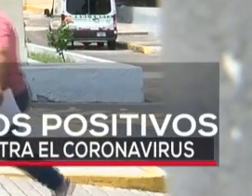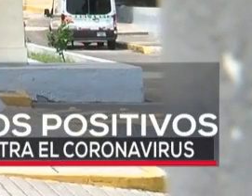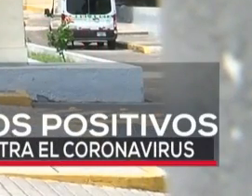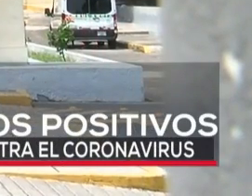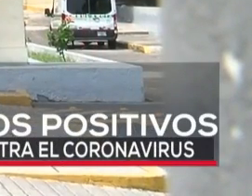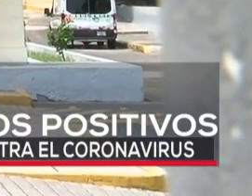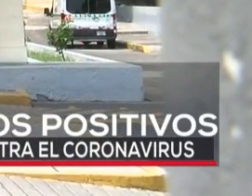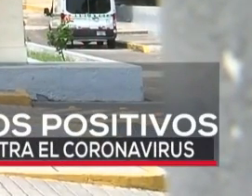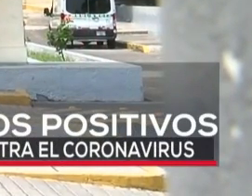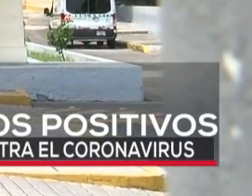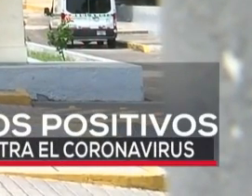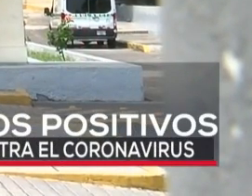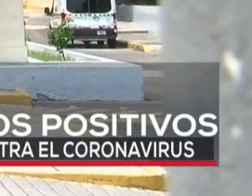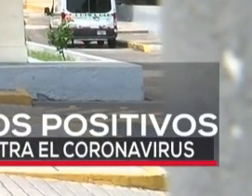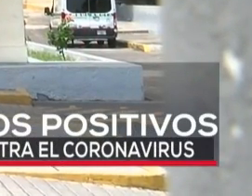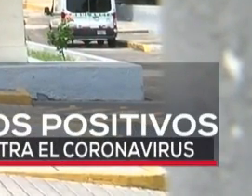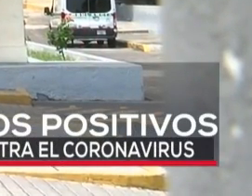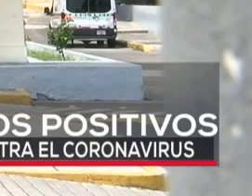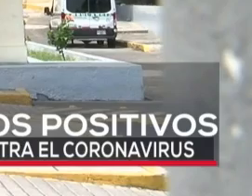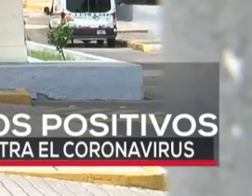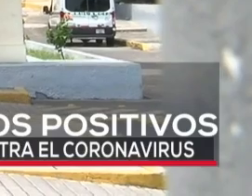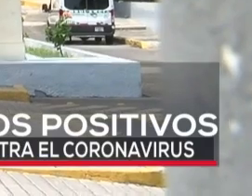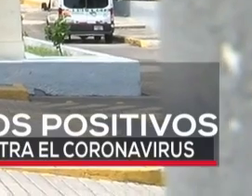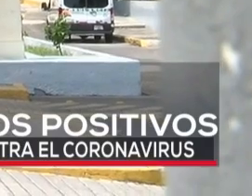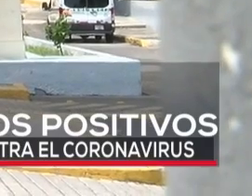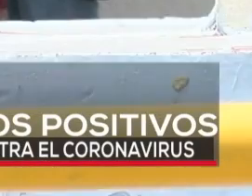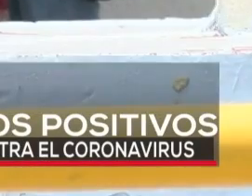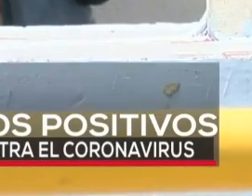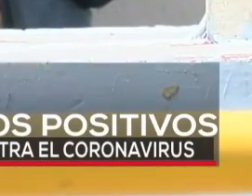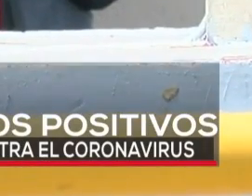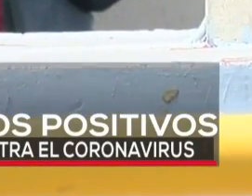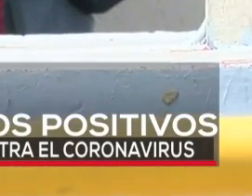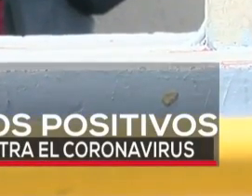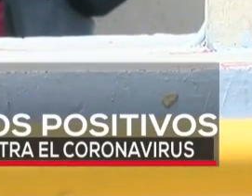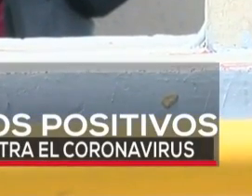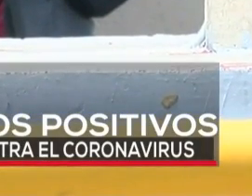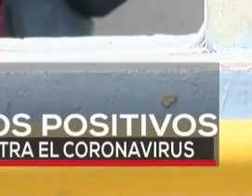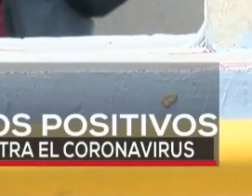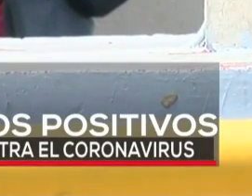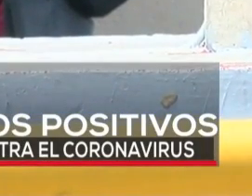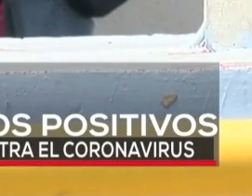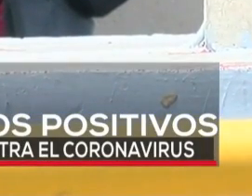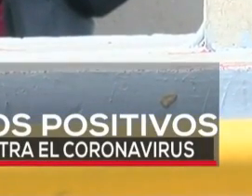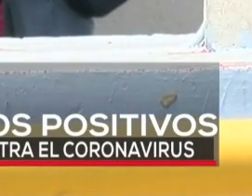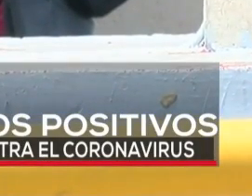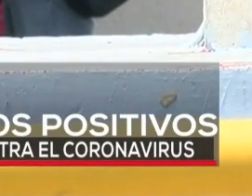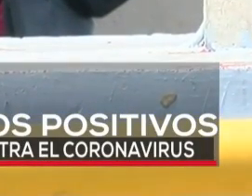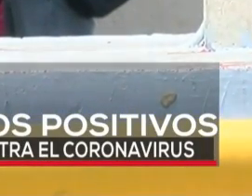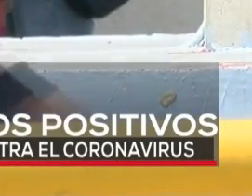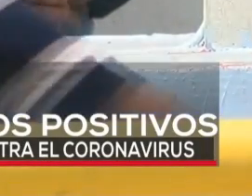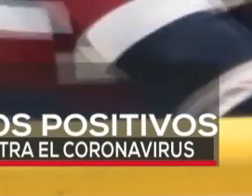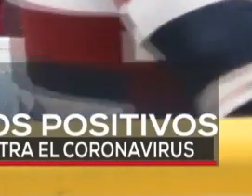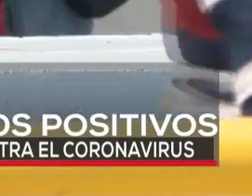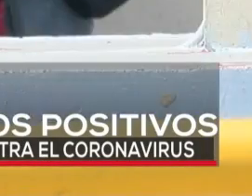un total de 1.578 en 114 municipios del estado. De igual forma, suman ya